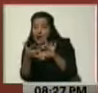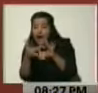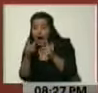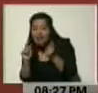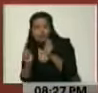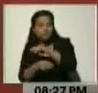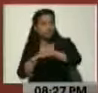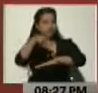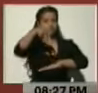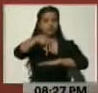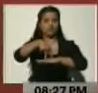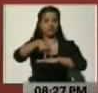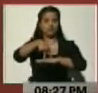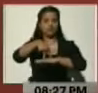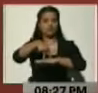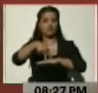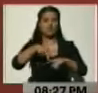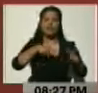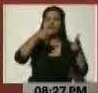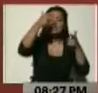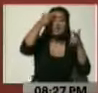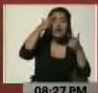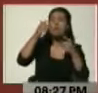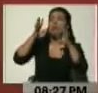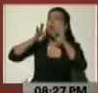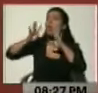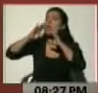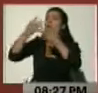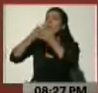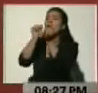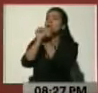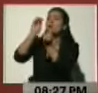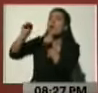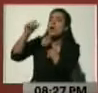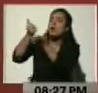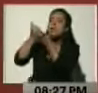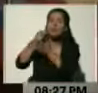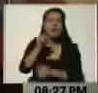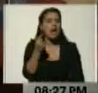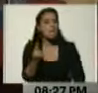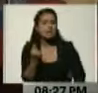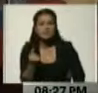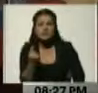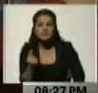mientras estuvo preso. Extensivo a todos nosotros. A nadie le chillamos.